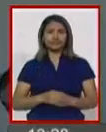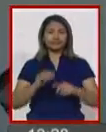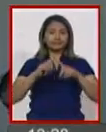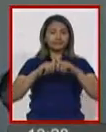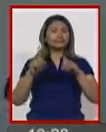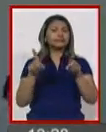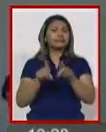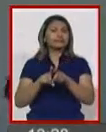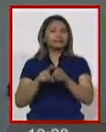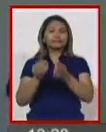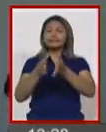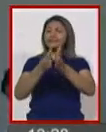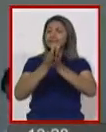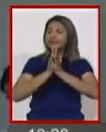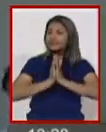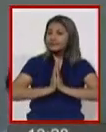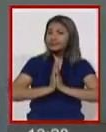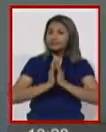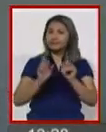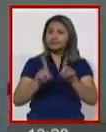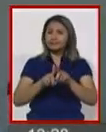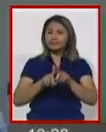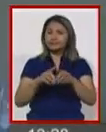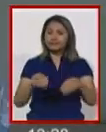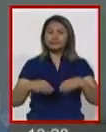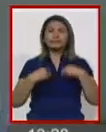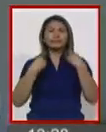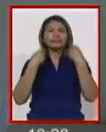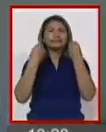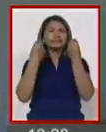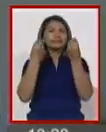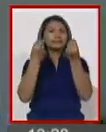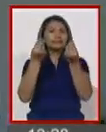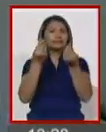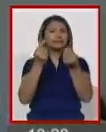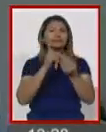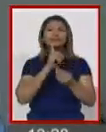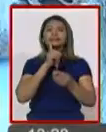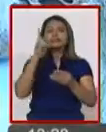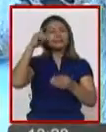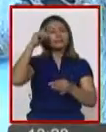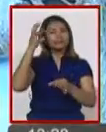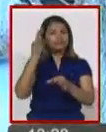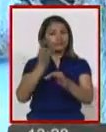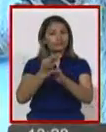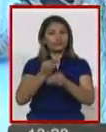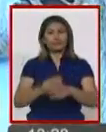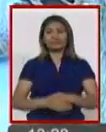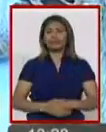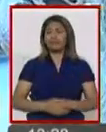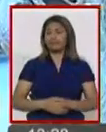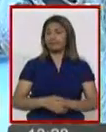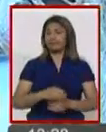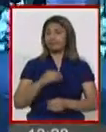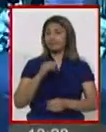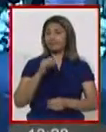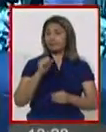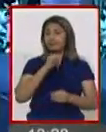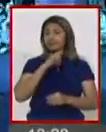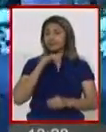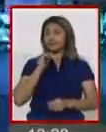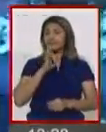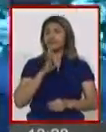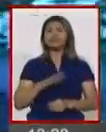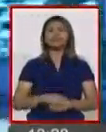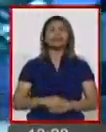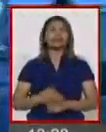pero sobre todo venimos a pedirle que nos conserve y nos confirme en la fe. Monseñor Sergio Gualberti anunció que en el